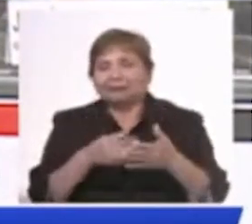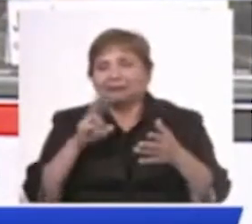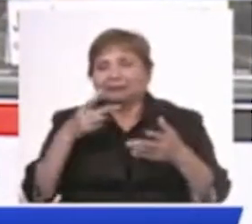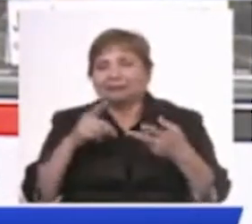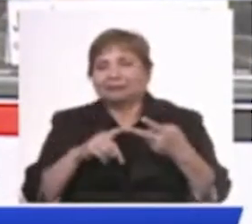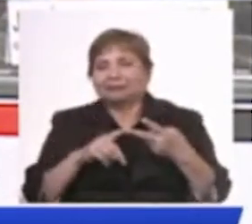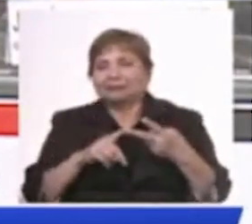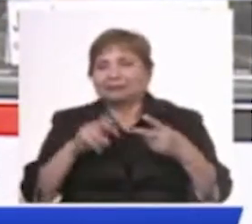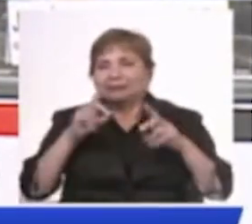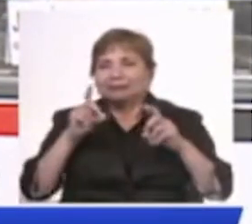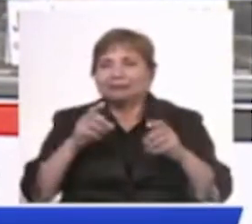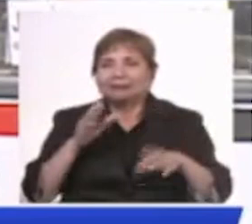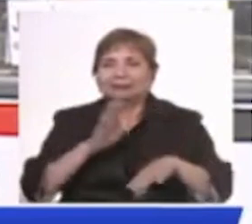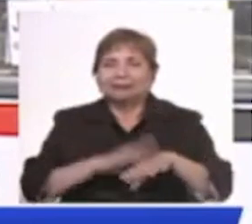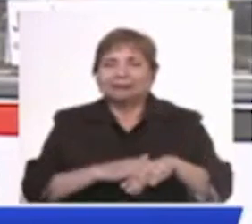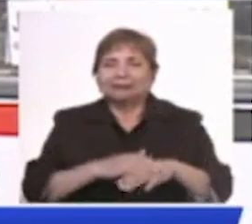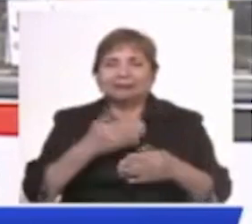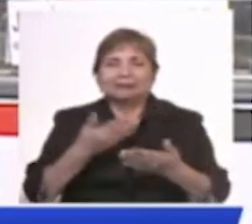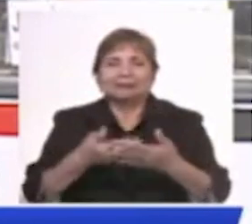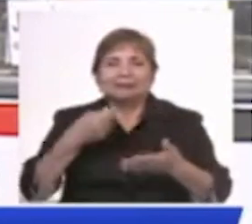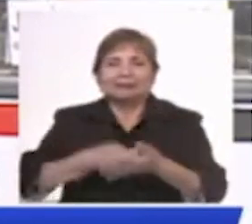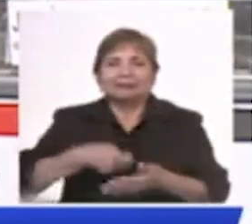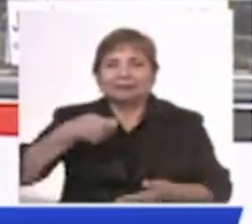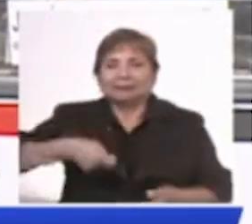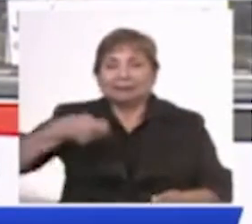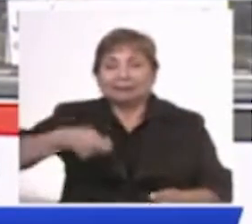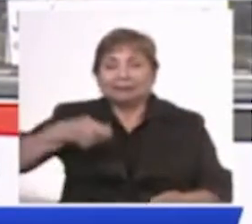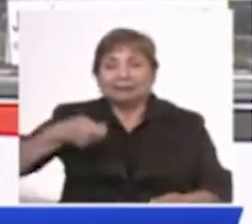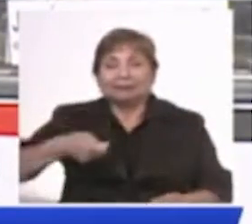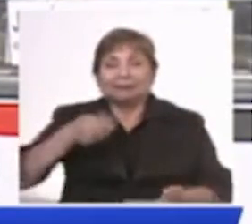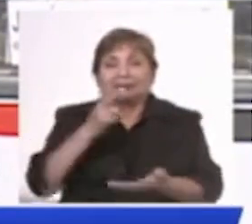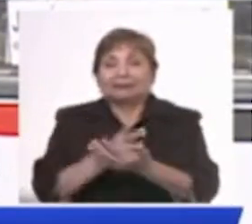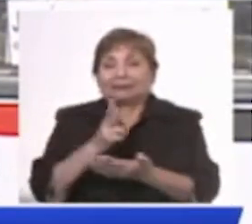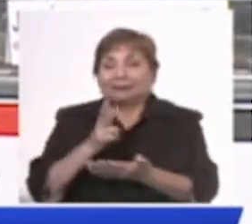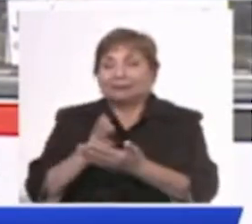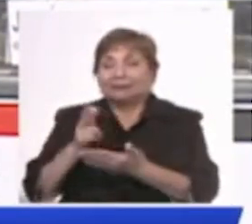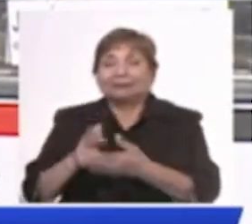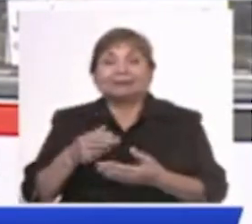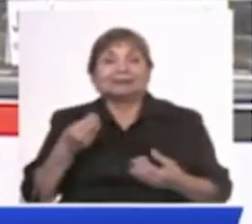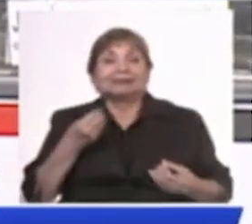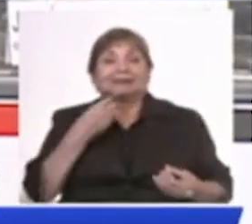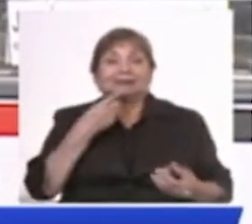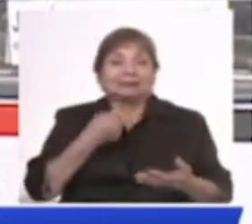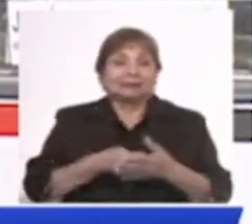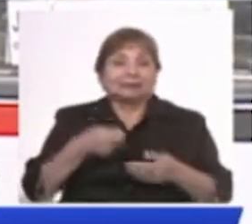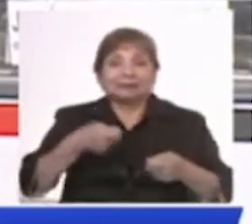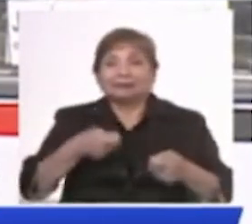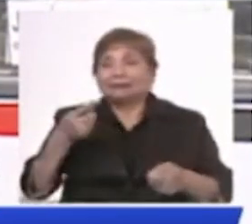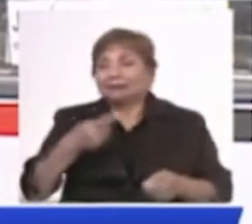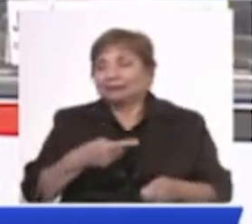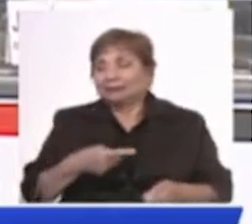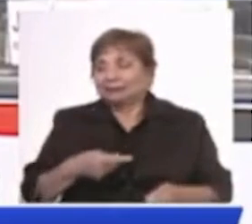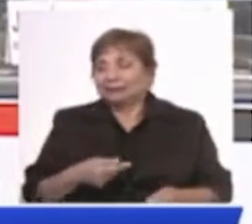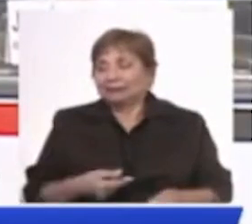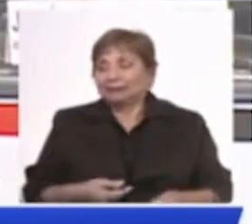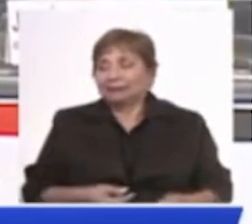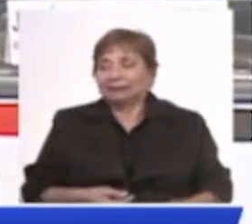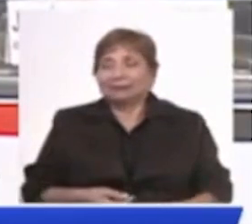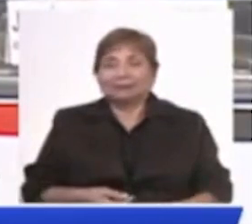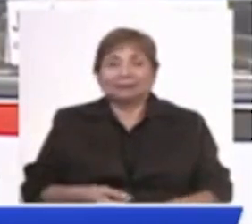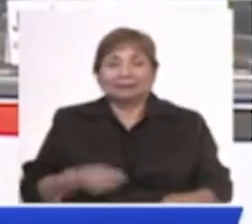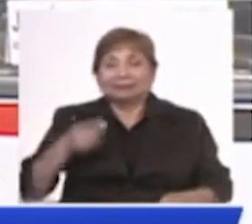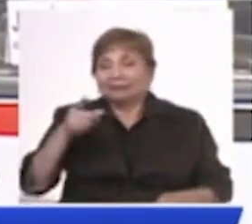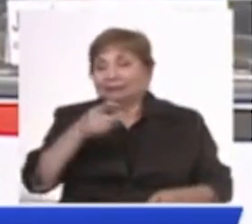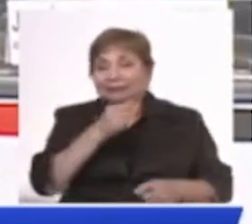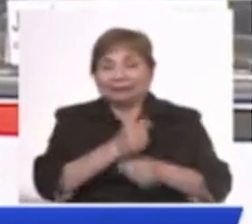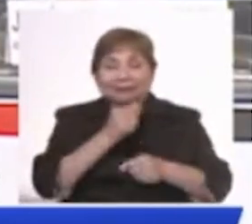segunda pregunta, que está relacionada con el alquiler del estacionamiento, ¿por qué no lo pagan el